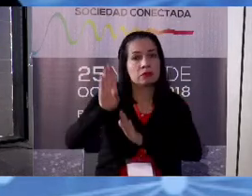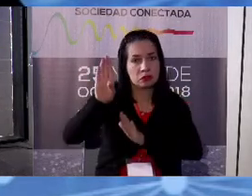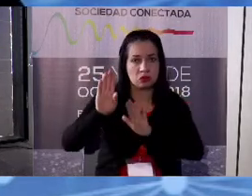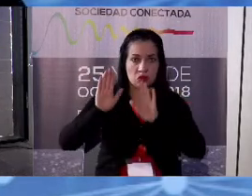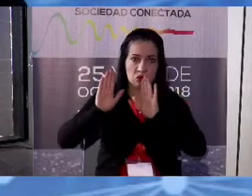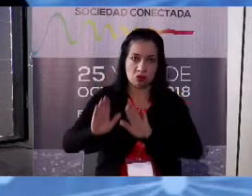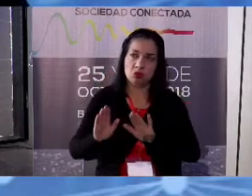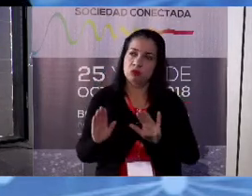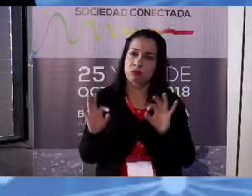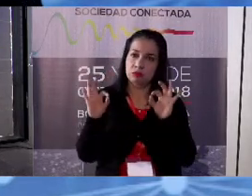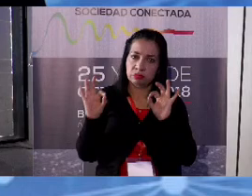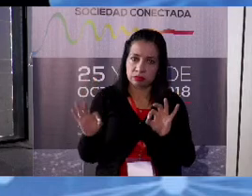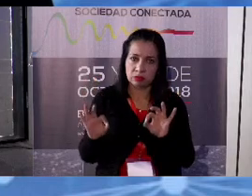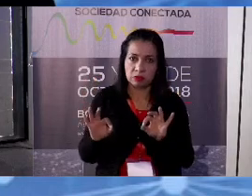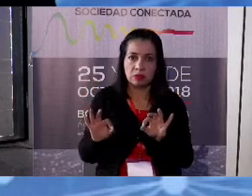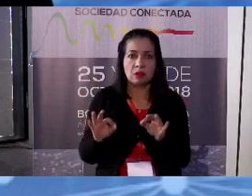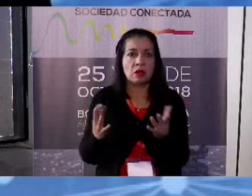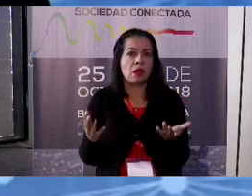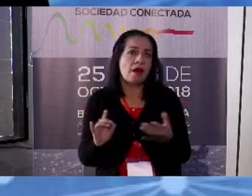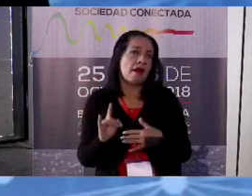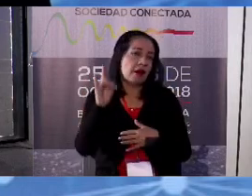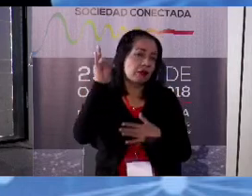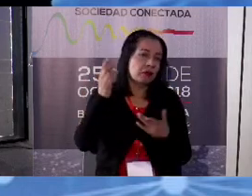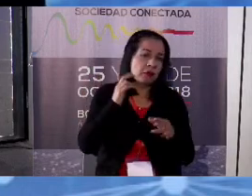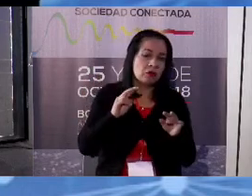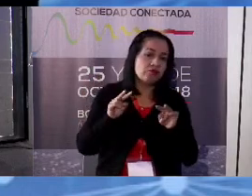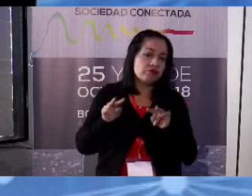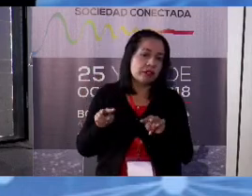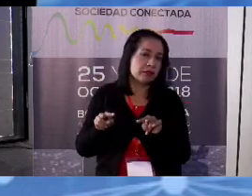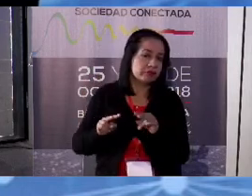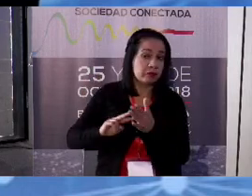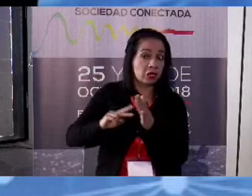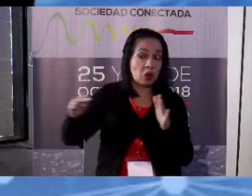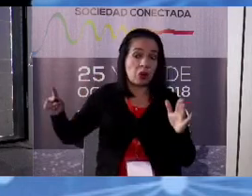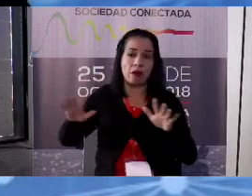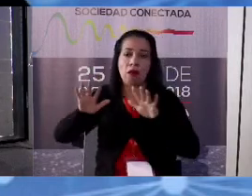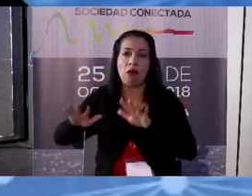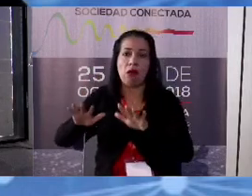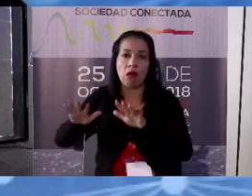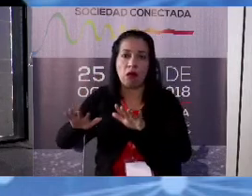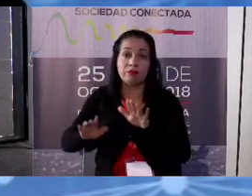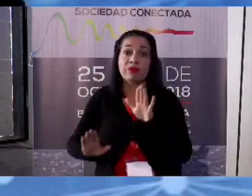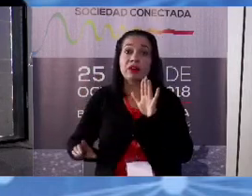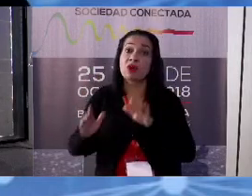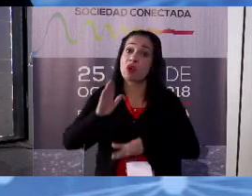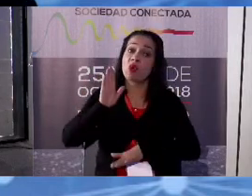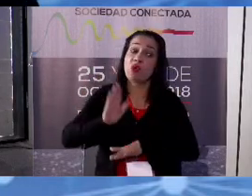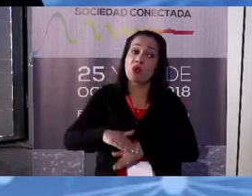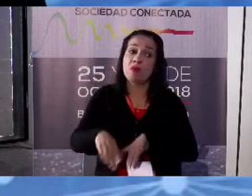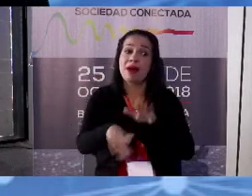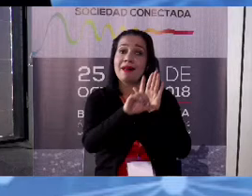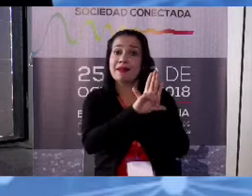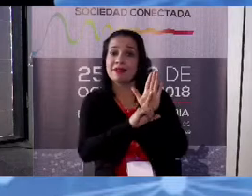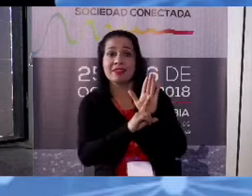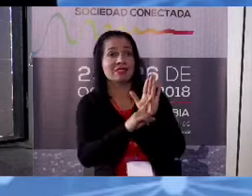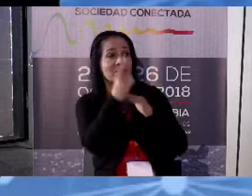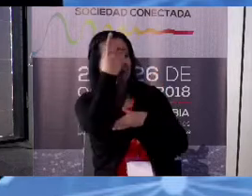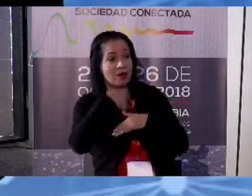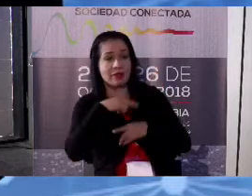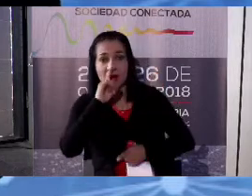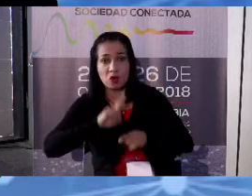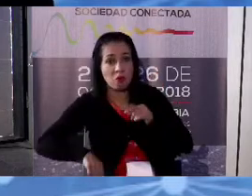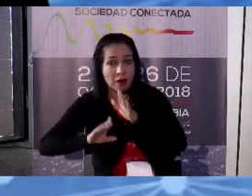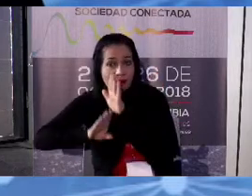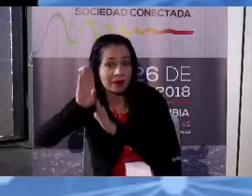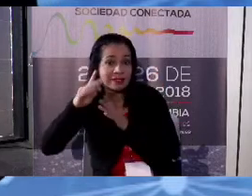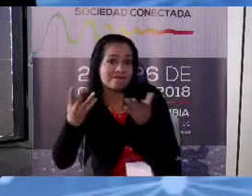la forma en que tienen que hacerlo sin que se vean frenadas o perjudicadas por Marcos legales que no permitan hacer un avance